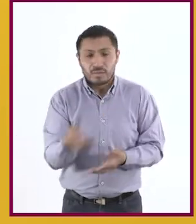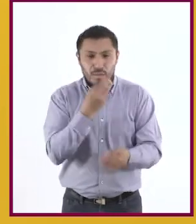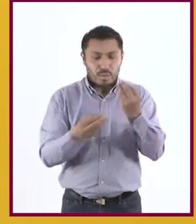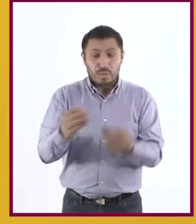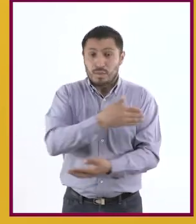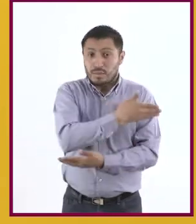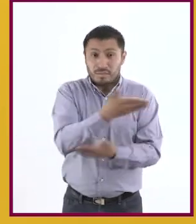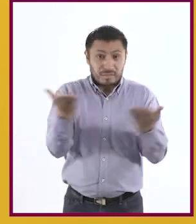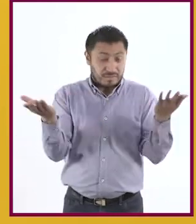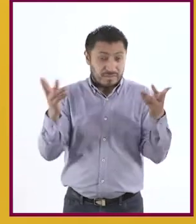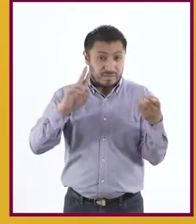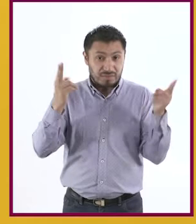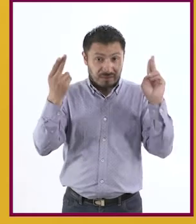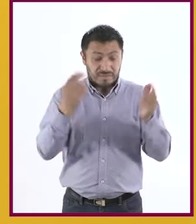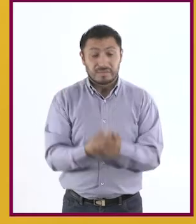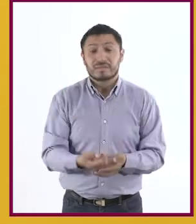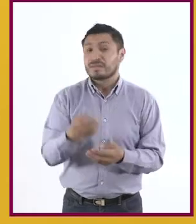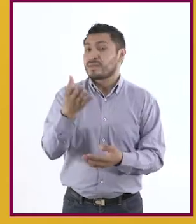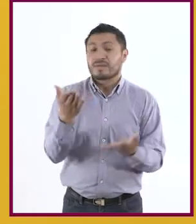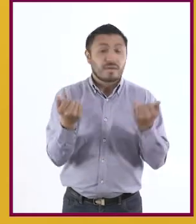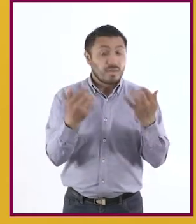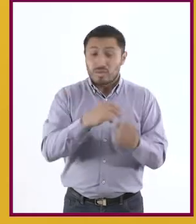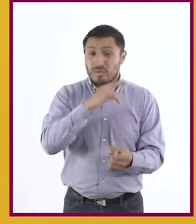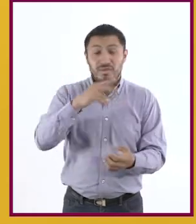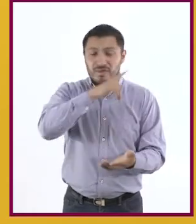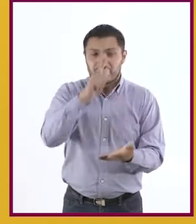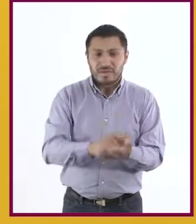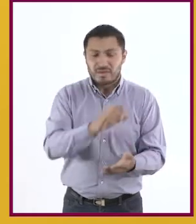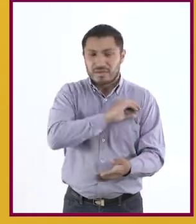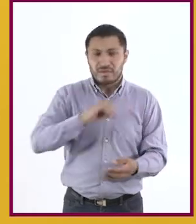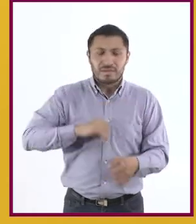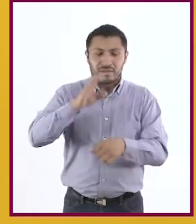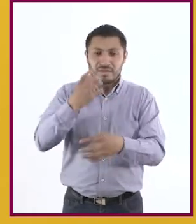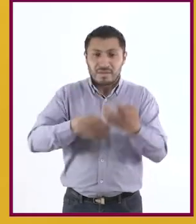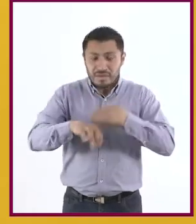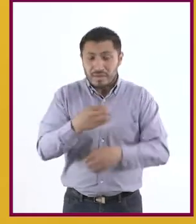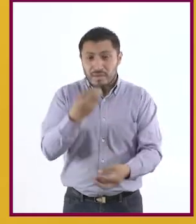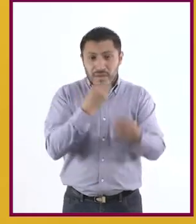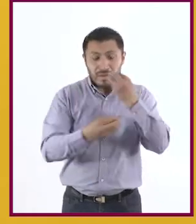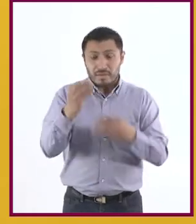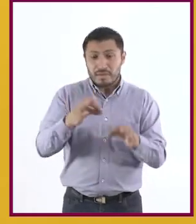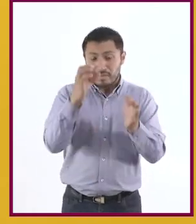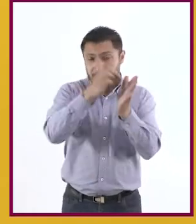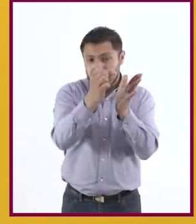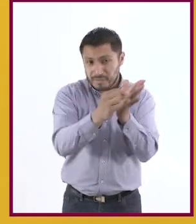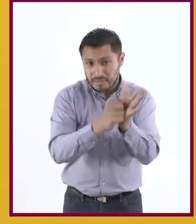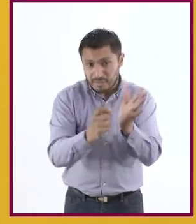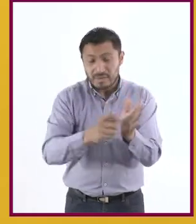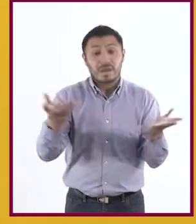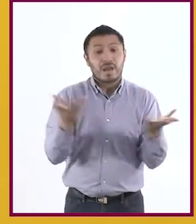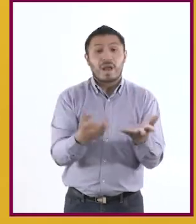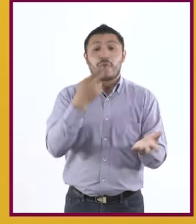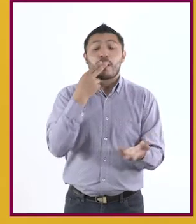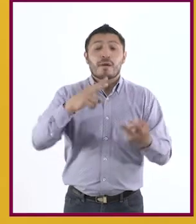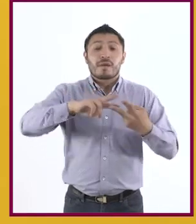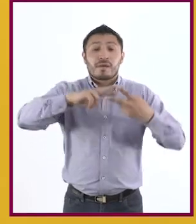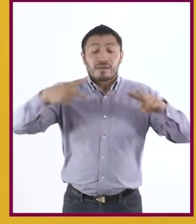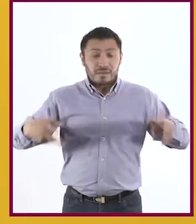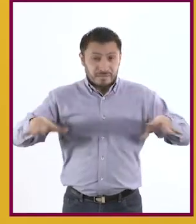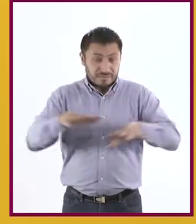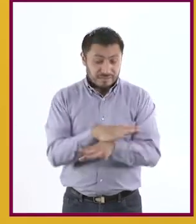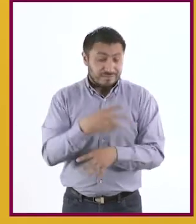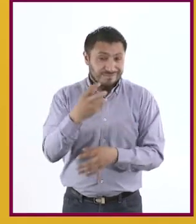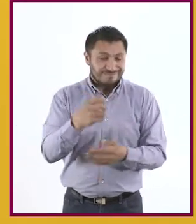general. Actualmente no existe una ley que obligue a empresas de alimentos a especificar en sus etiquetados que hacen uso de especies